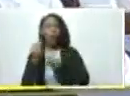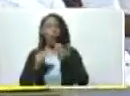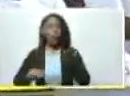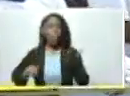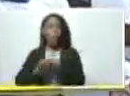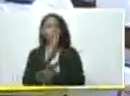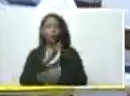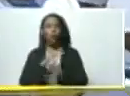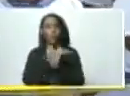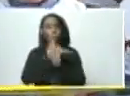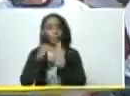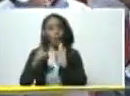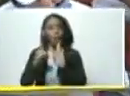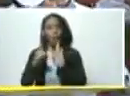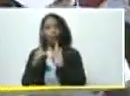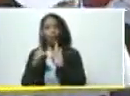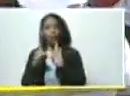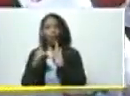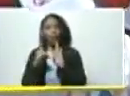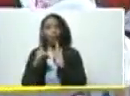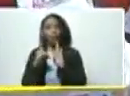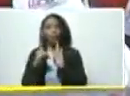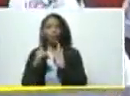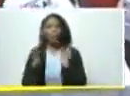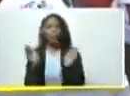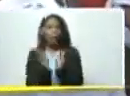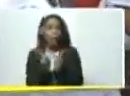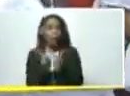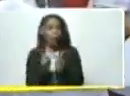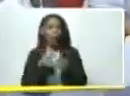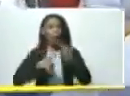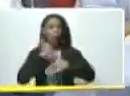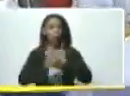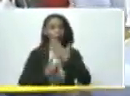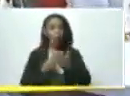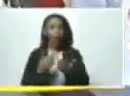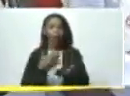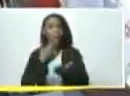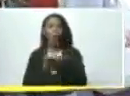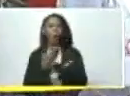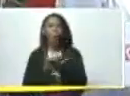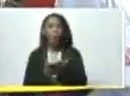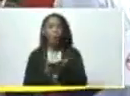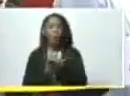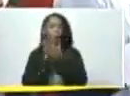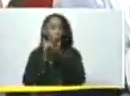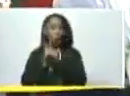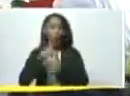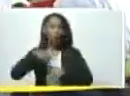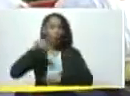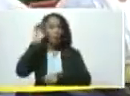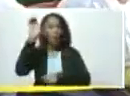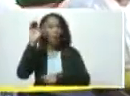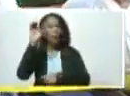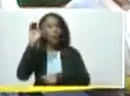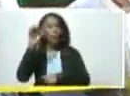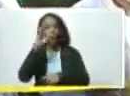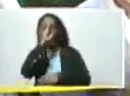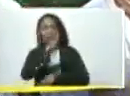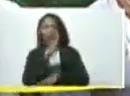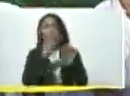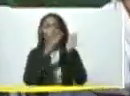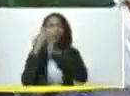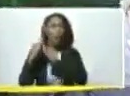pequeños y medianos proyectos que aporten a la producción agropecuaria del país con arrime directo a las